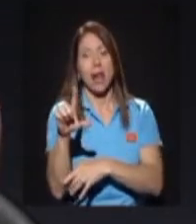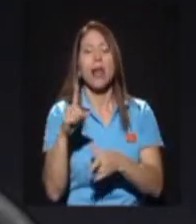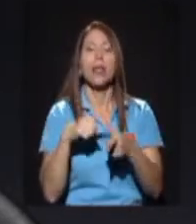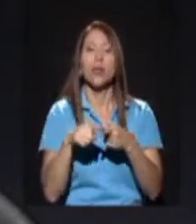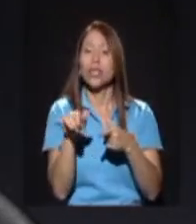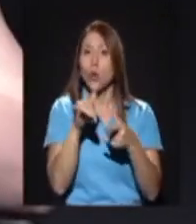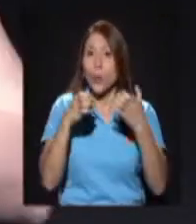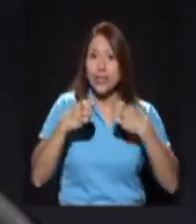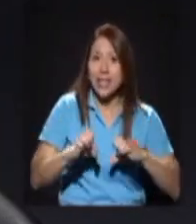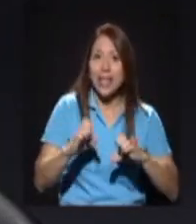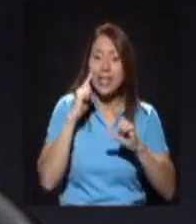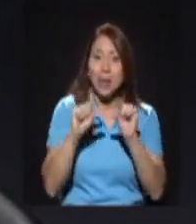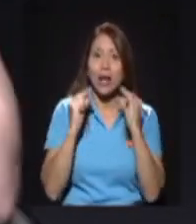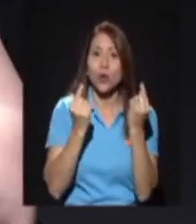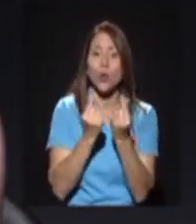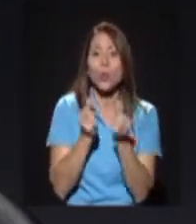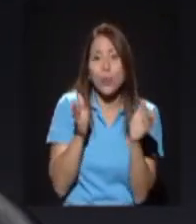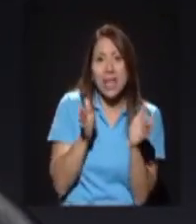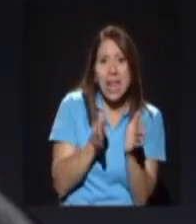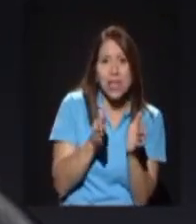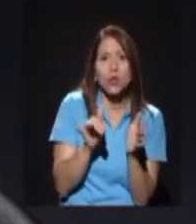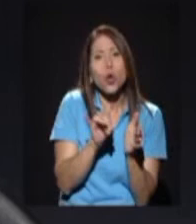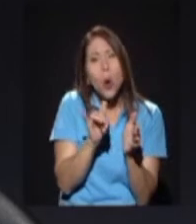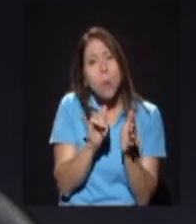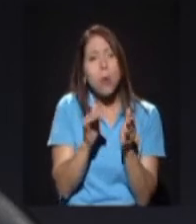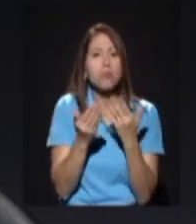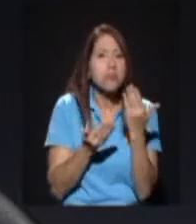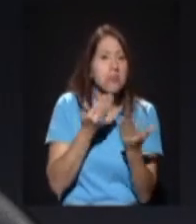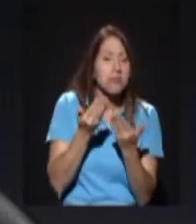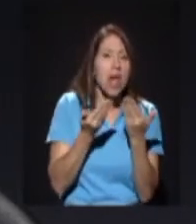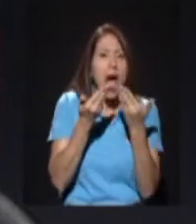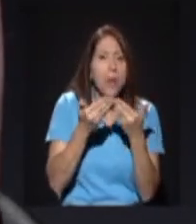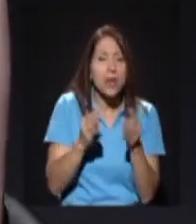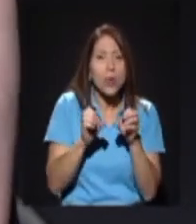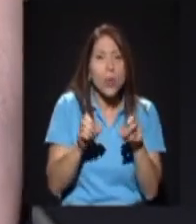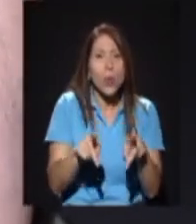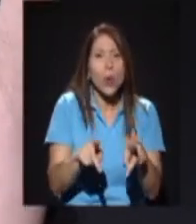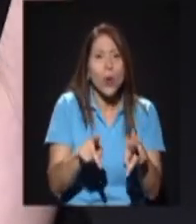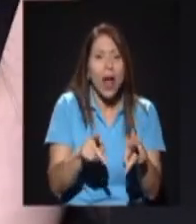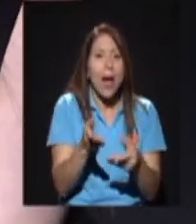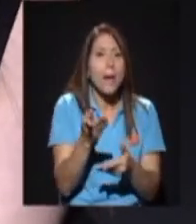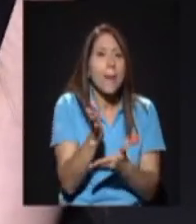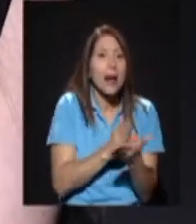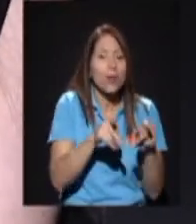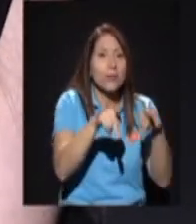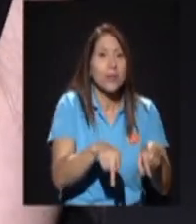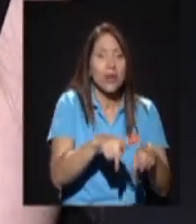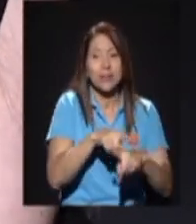estrategias para grupos pequeños, de nuevo, como parchecitos o que le dan una puerta a ciertos grupos, pero no a otras.